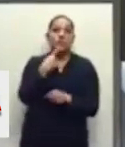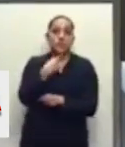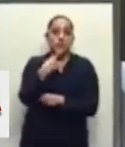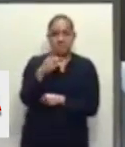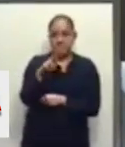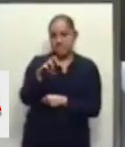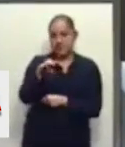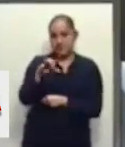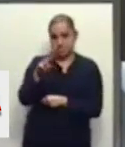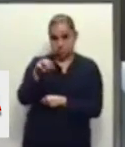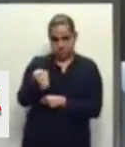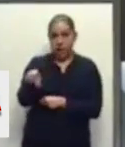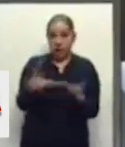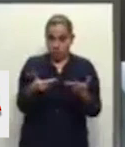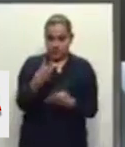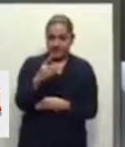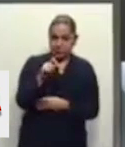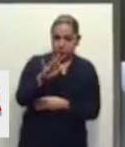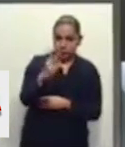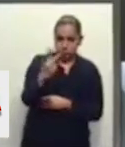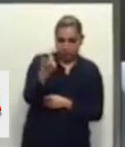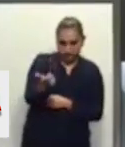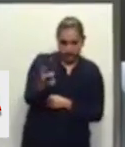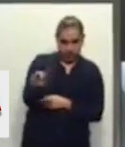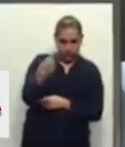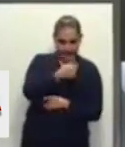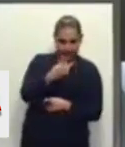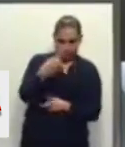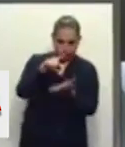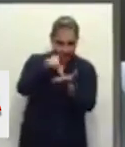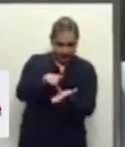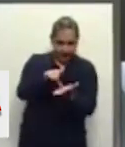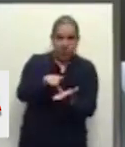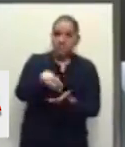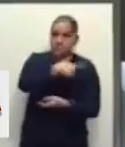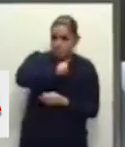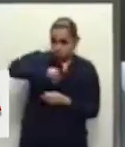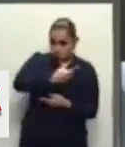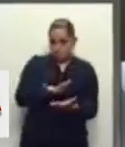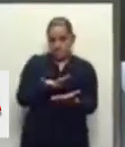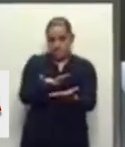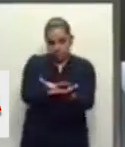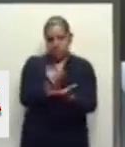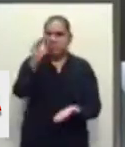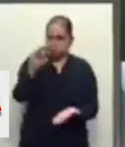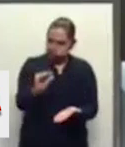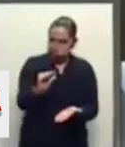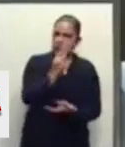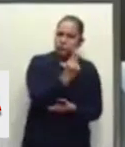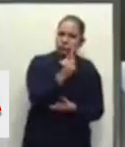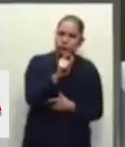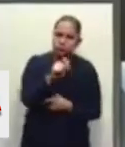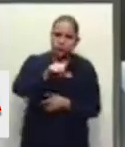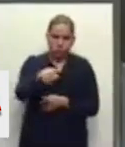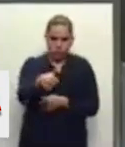actualmente está en 3.52 pesos la cuota de litro y estamos proponiendo que sea a 2.11.